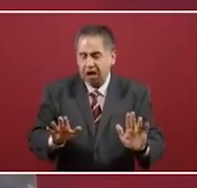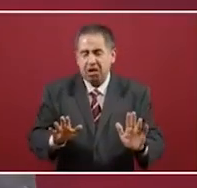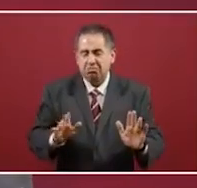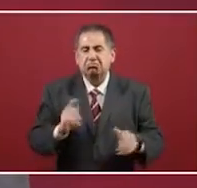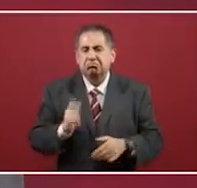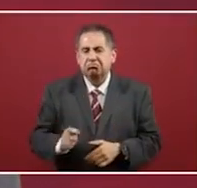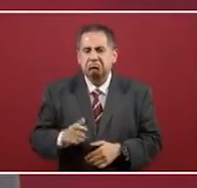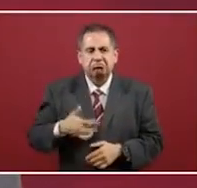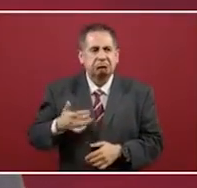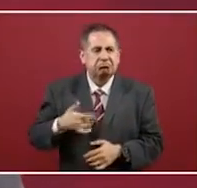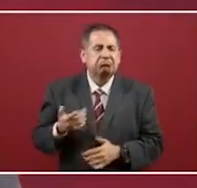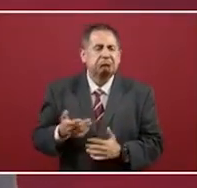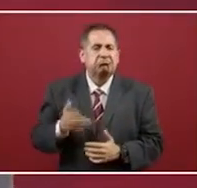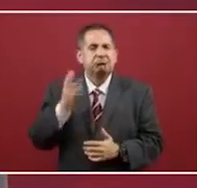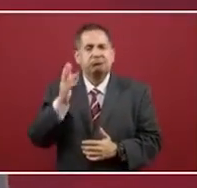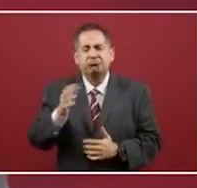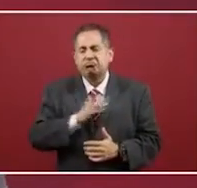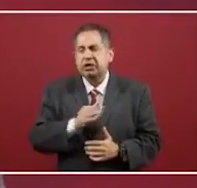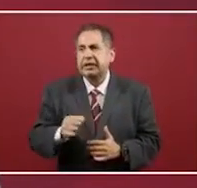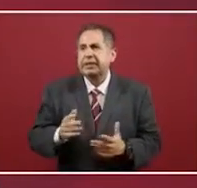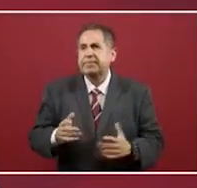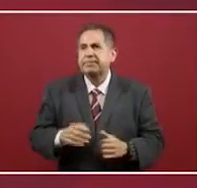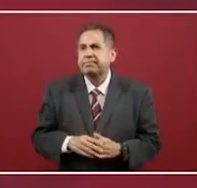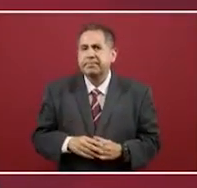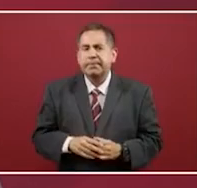vamos a